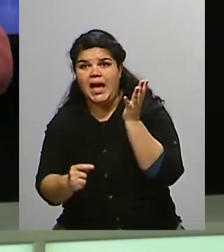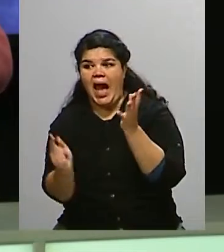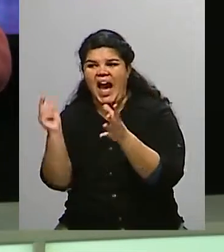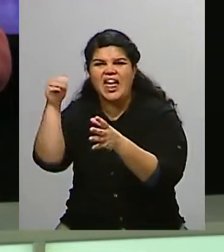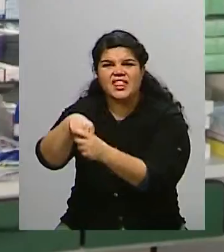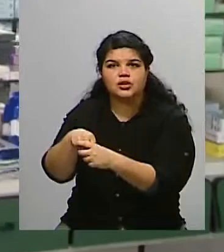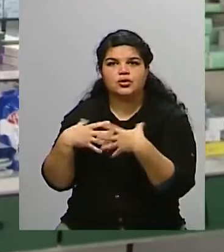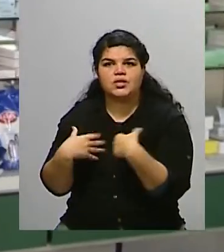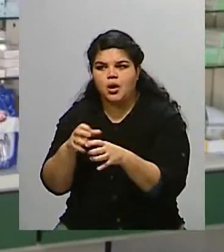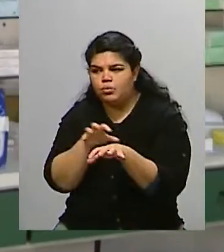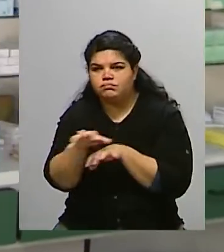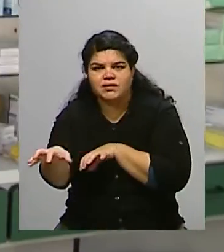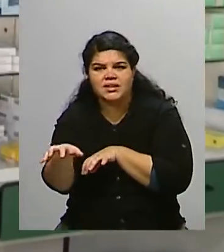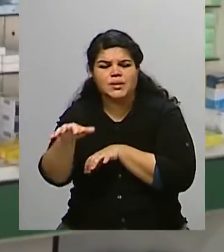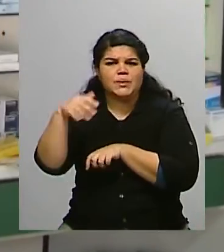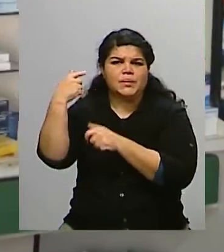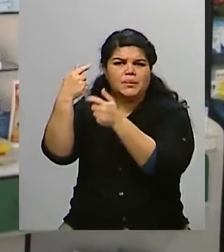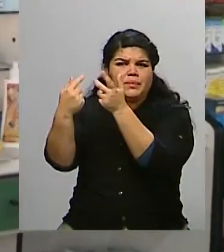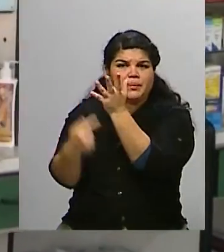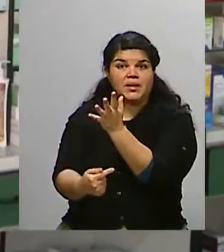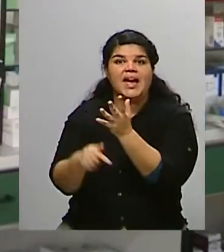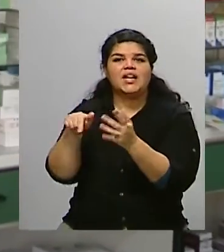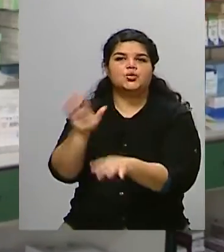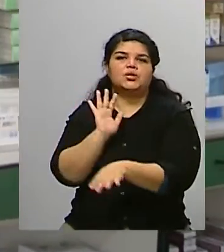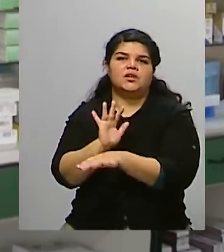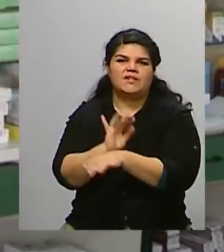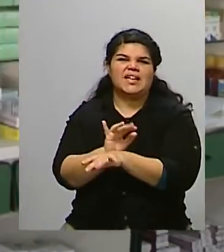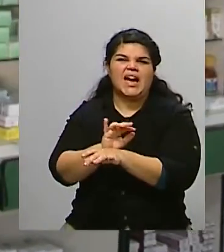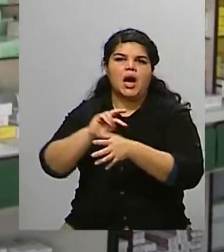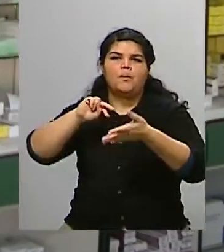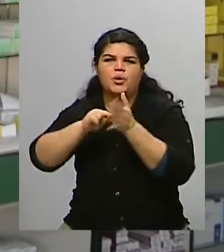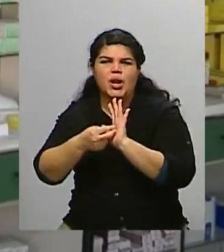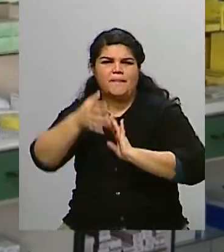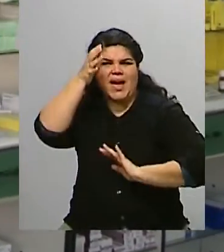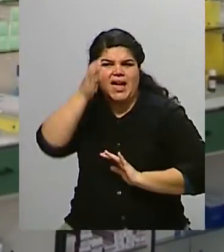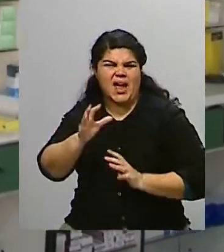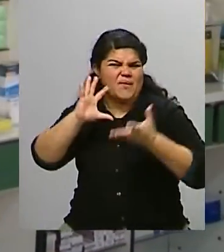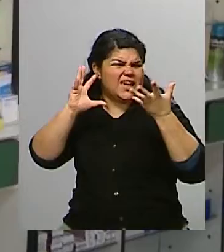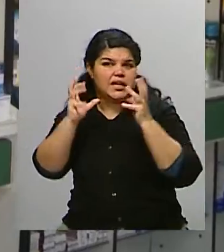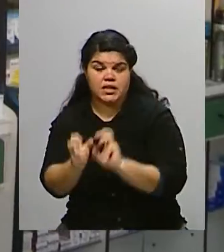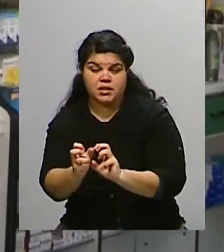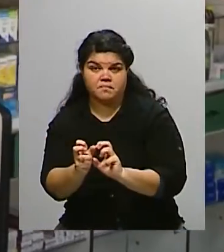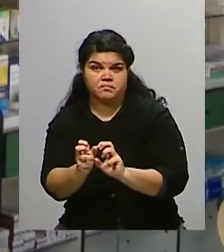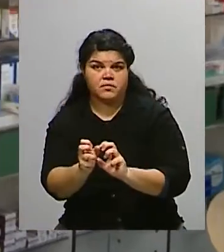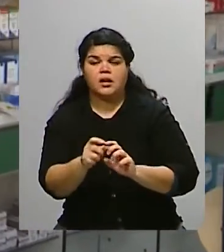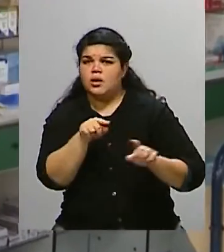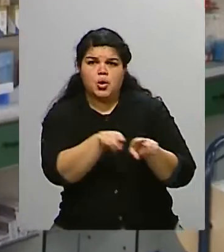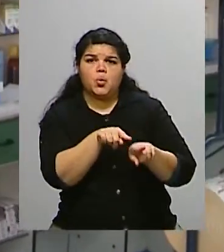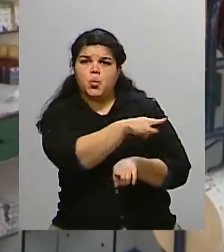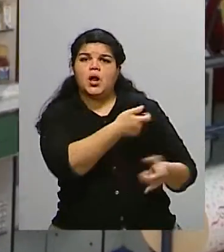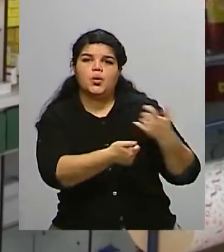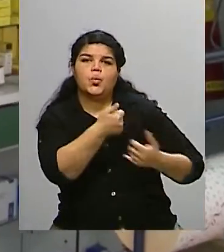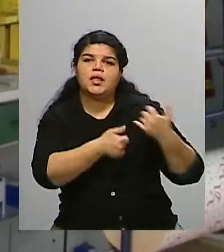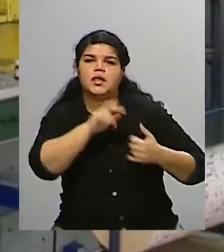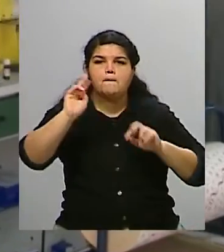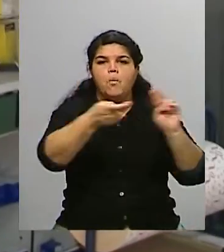y apuntando a estas tres cosas que planteabas vos, que son estos efectos de las principales causas de muerte, pero la salud es mucho más que eso. La salud puede